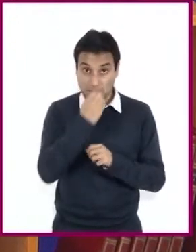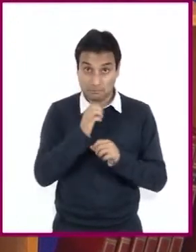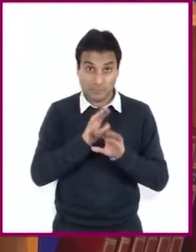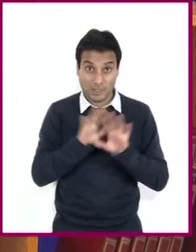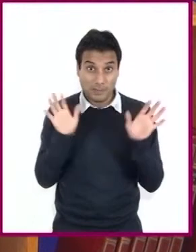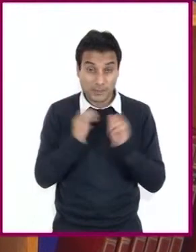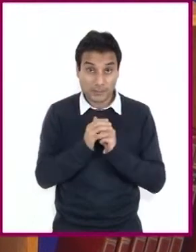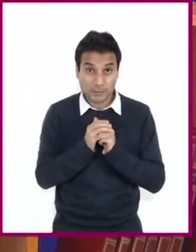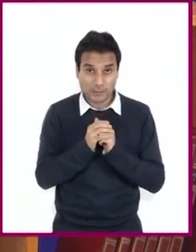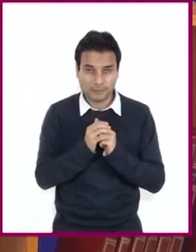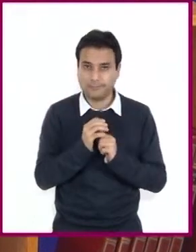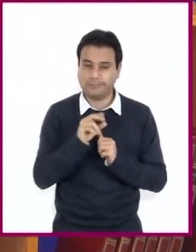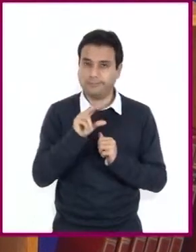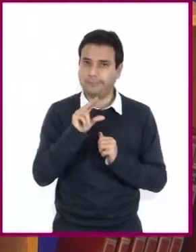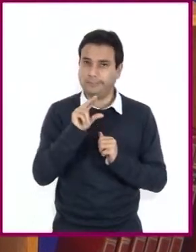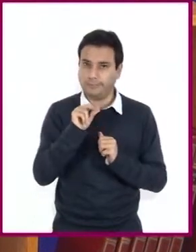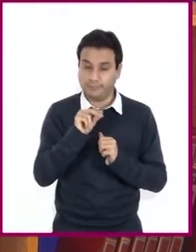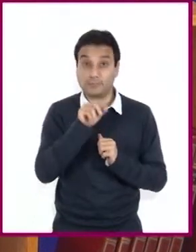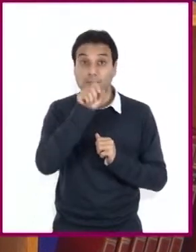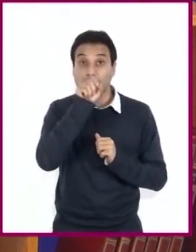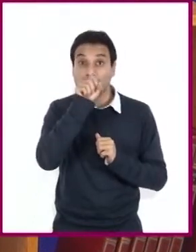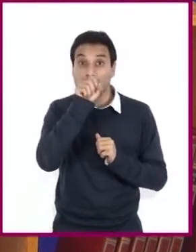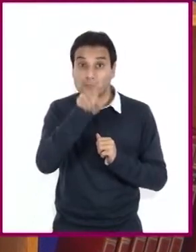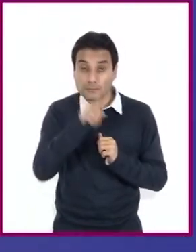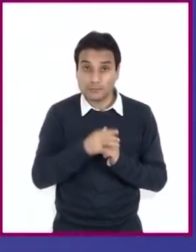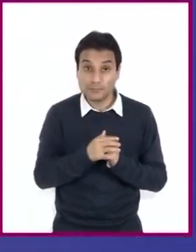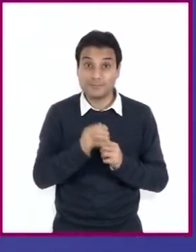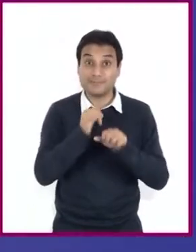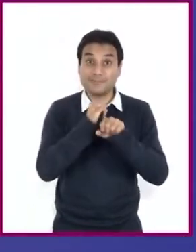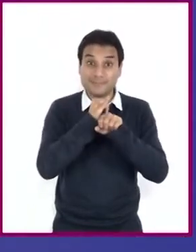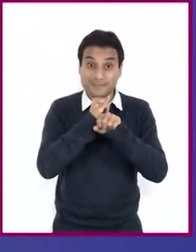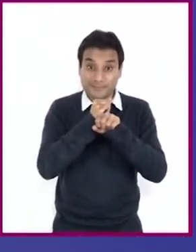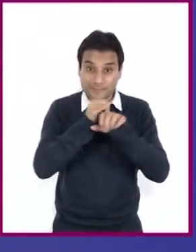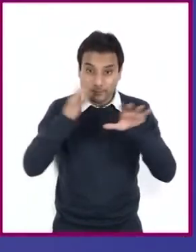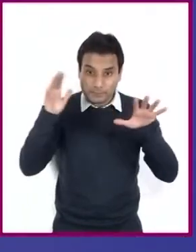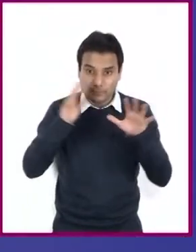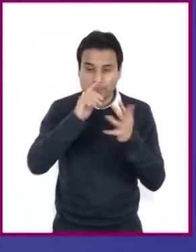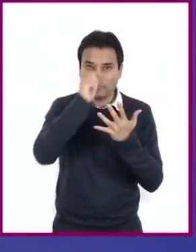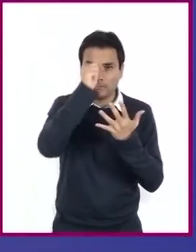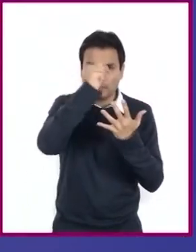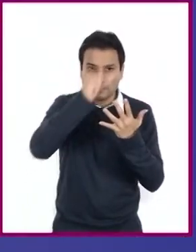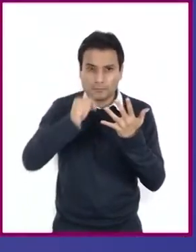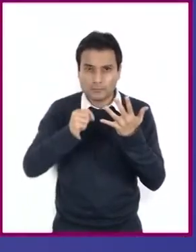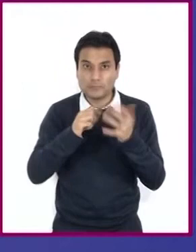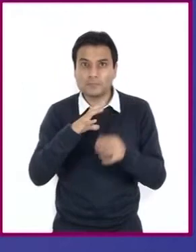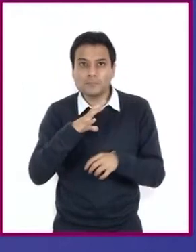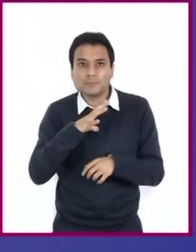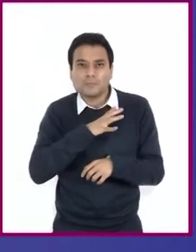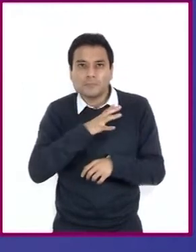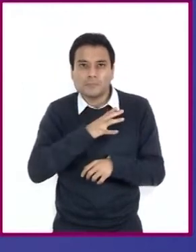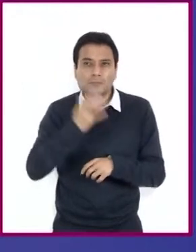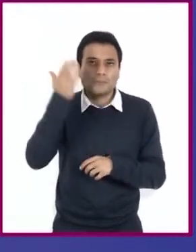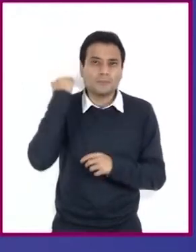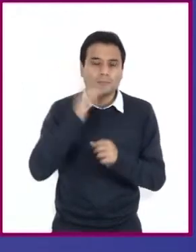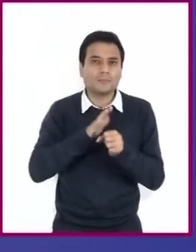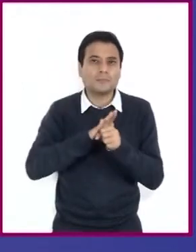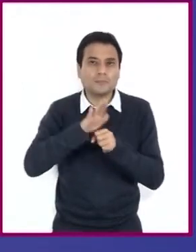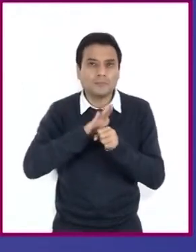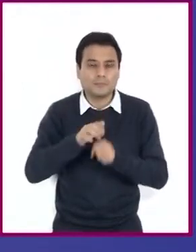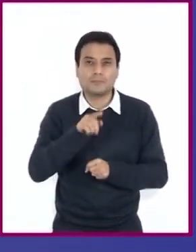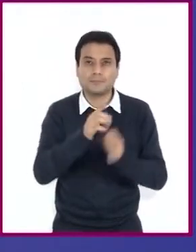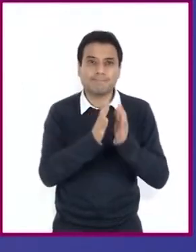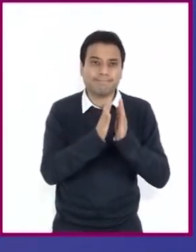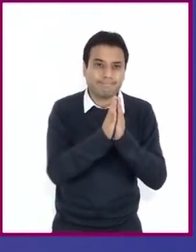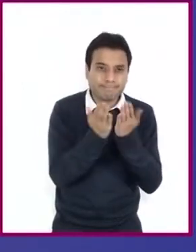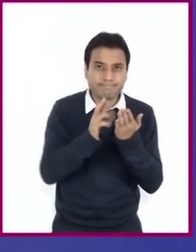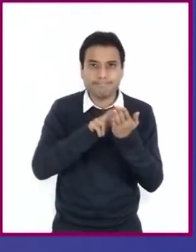sucede, sino también en considerar la información que ya existe sobre él para poder desarrollar un experimento